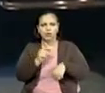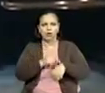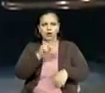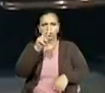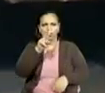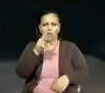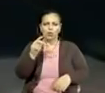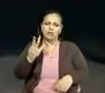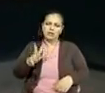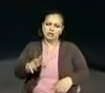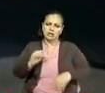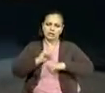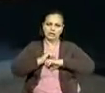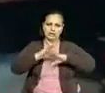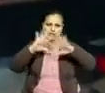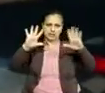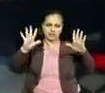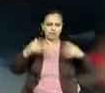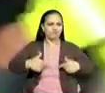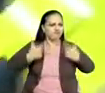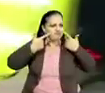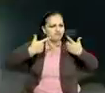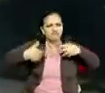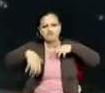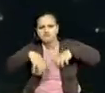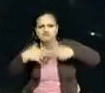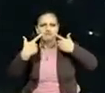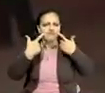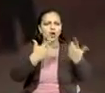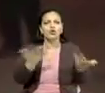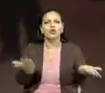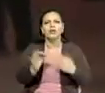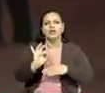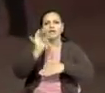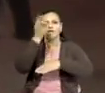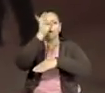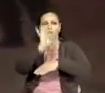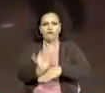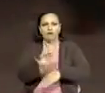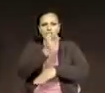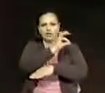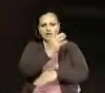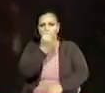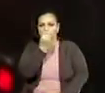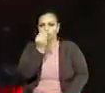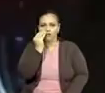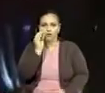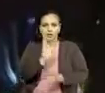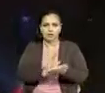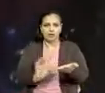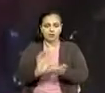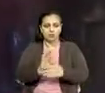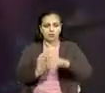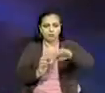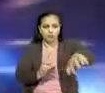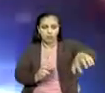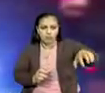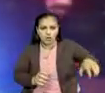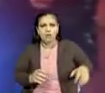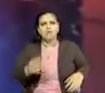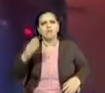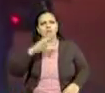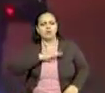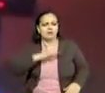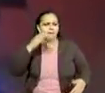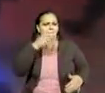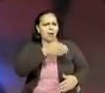en cambio, las redadas se llevaron a cabo en Fortín, Flor de Bastión y otros sectores del norte de Guayaquil.